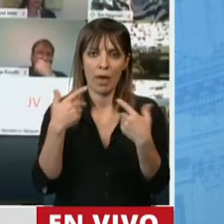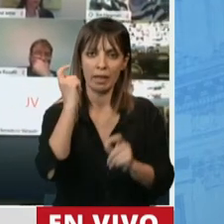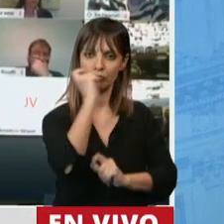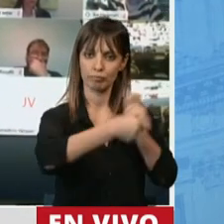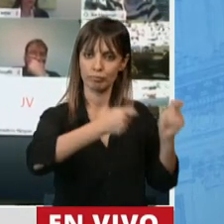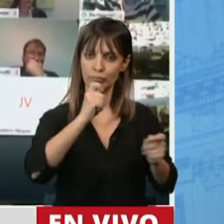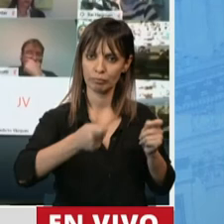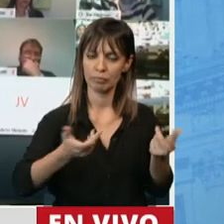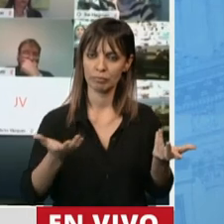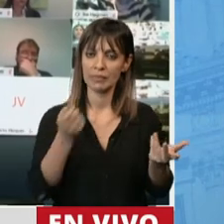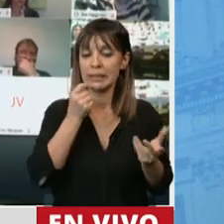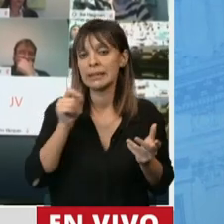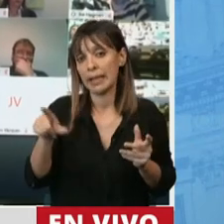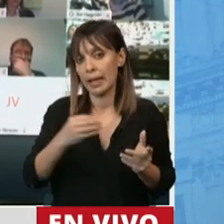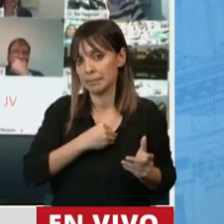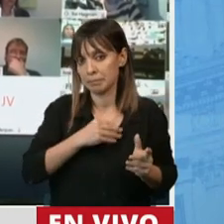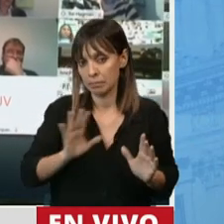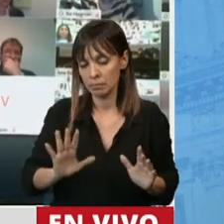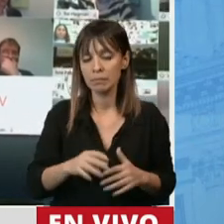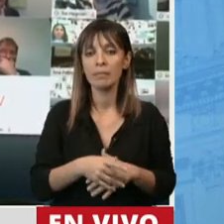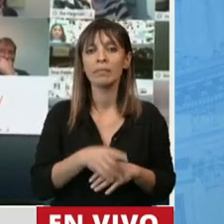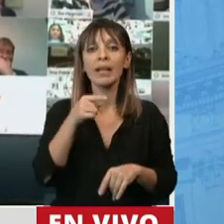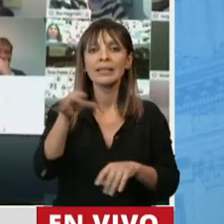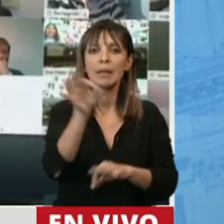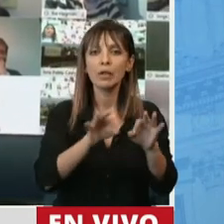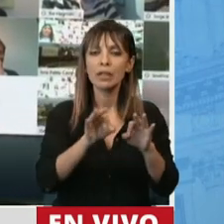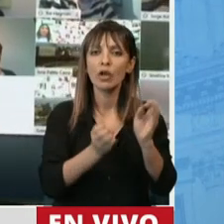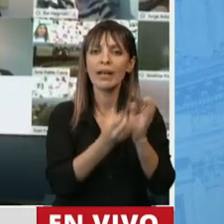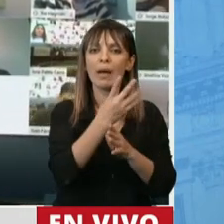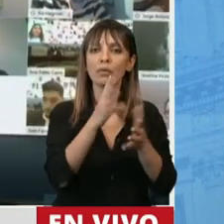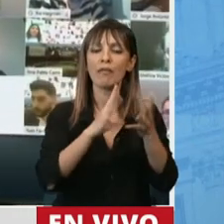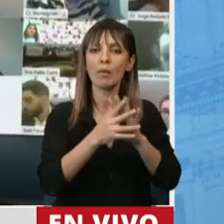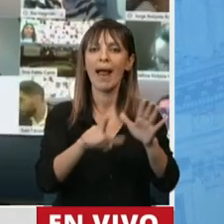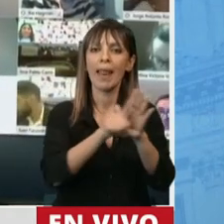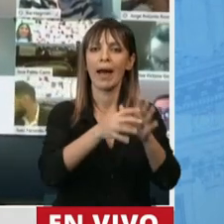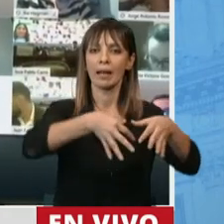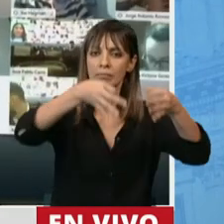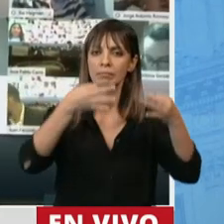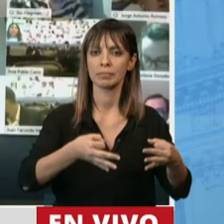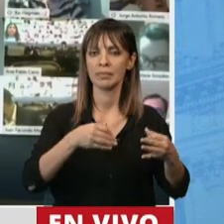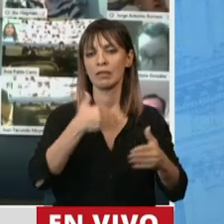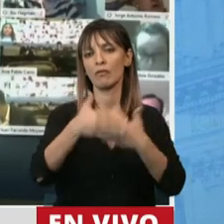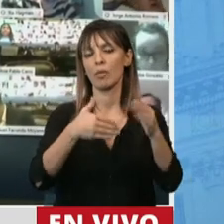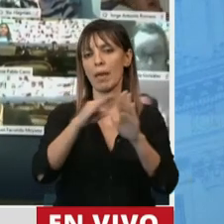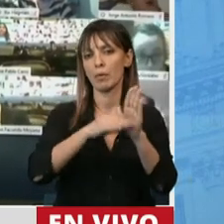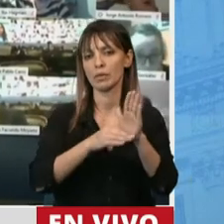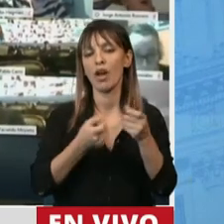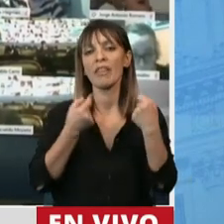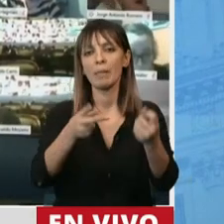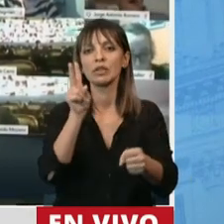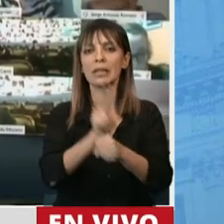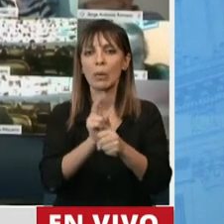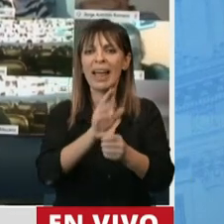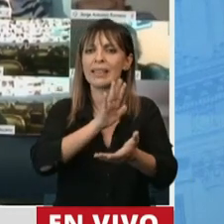ser donantes si así lo desean. Con este proyecto le damos marco normativo a este procedimiento, con las medidas de seguridad y